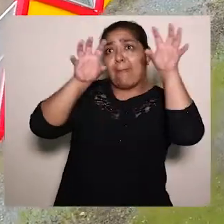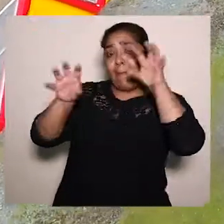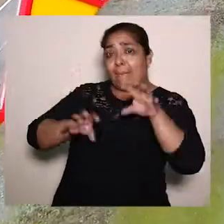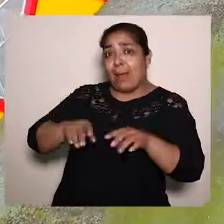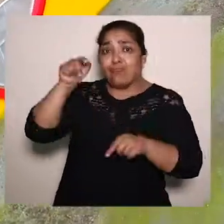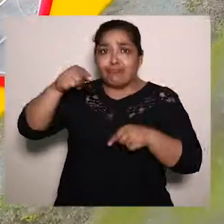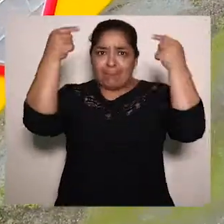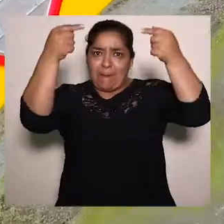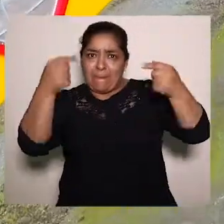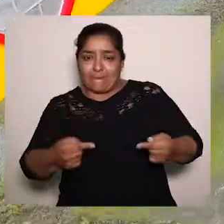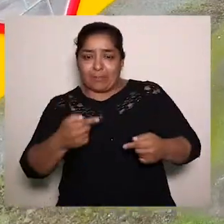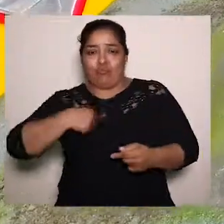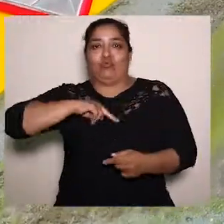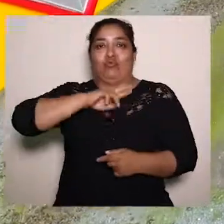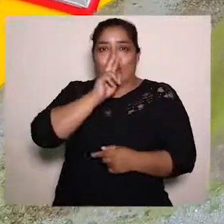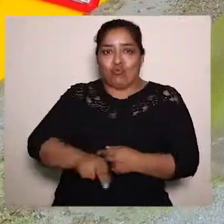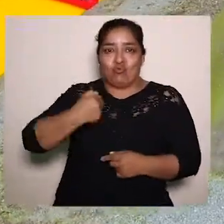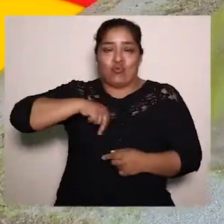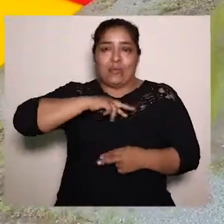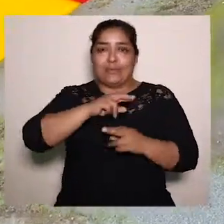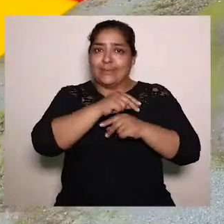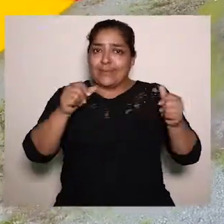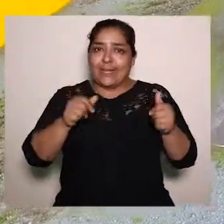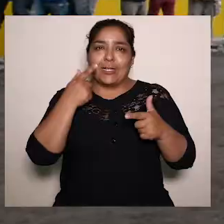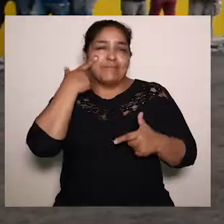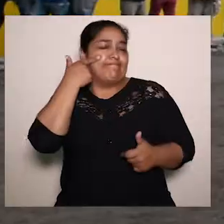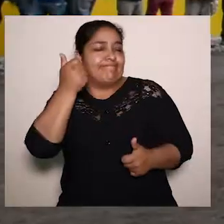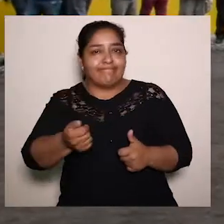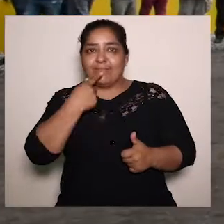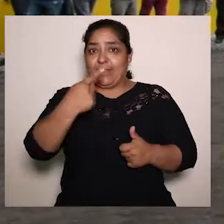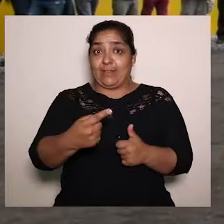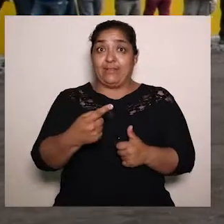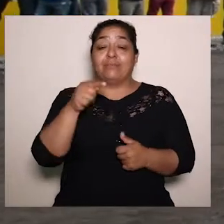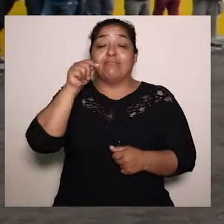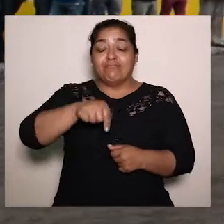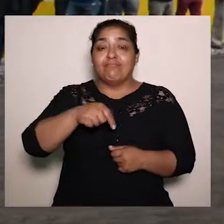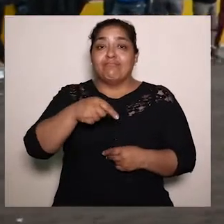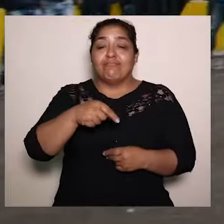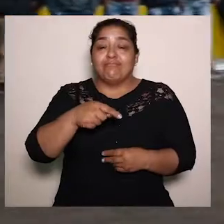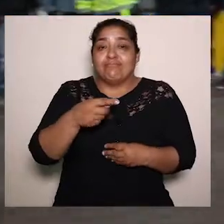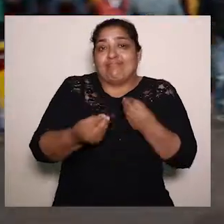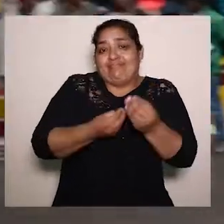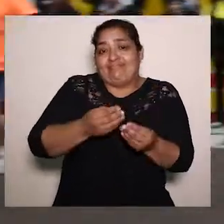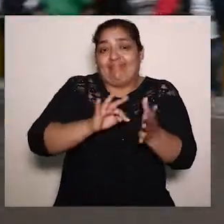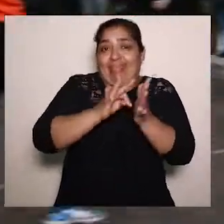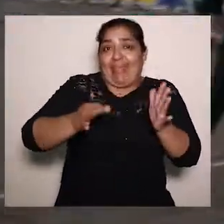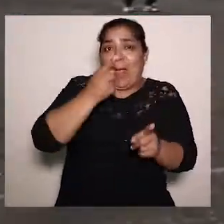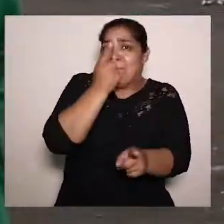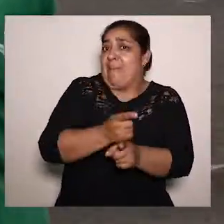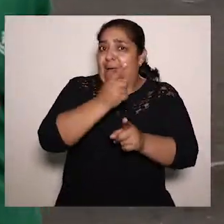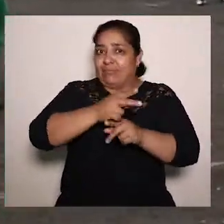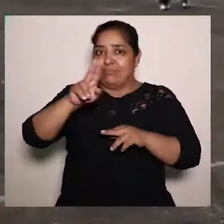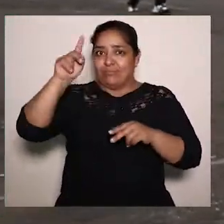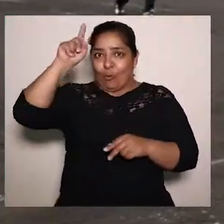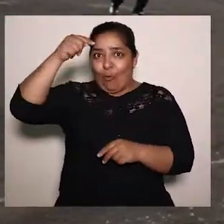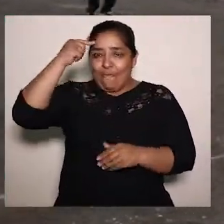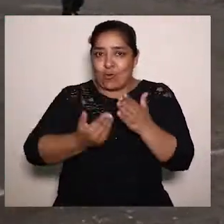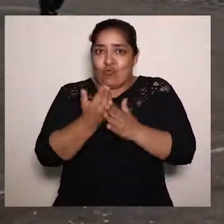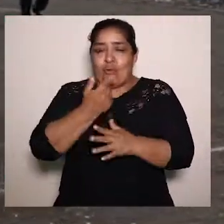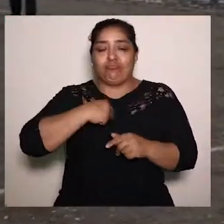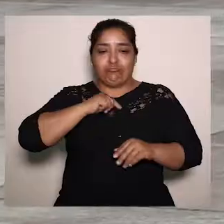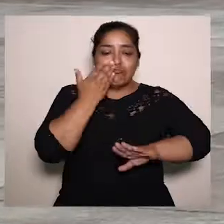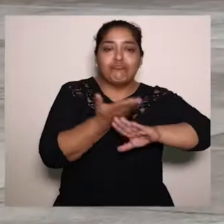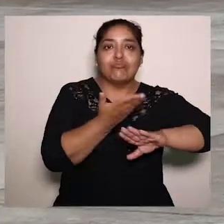compitiendo aquí en nuestro sur en nuestra tierra qué grato poder decir que esto es una tarea cumplida de este nuevo gobierno